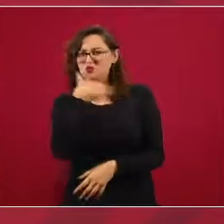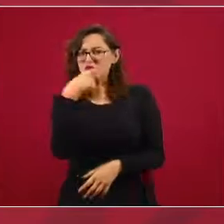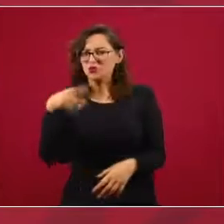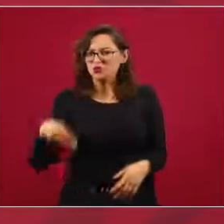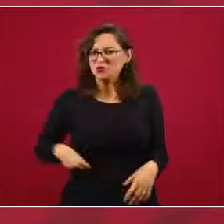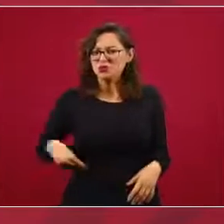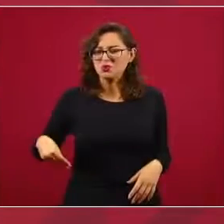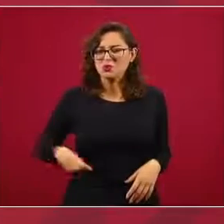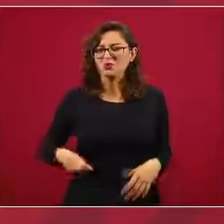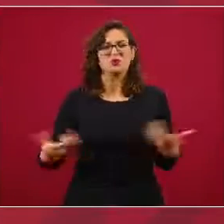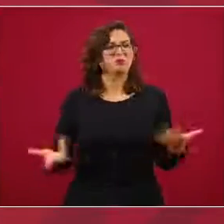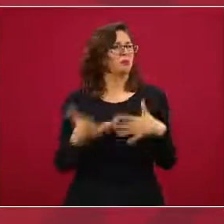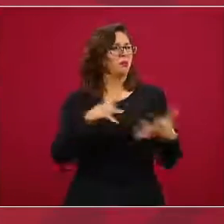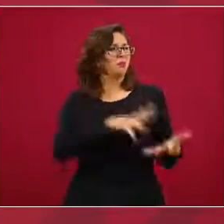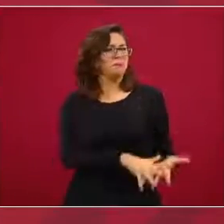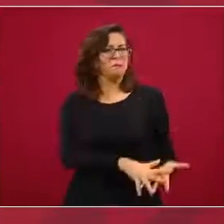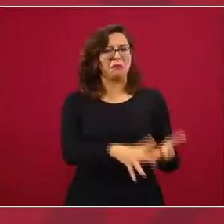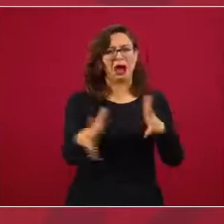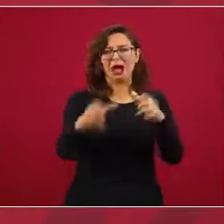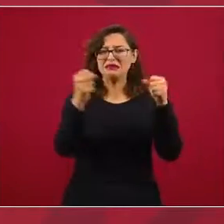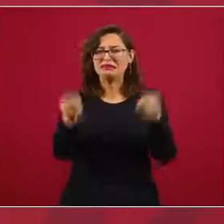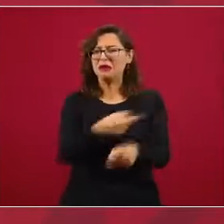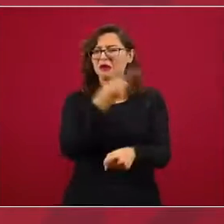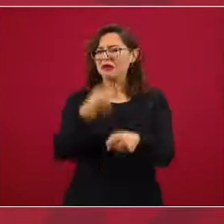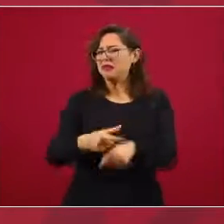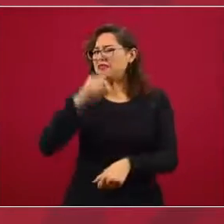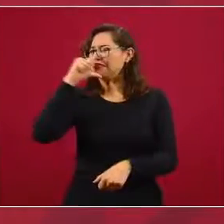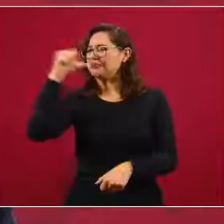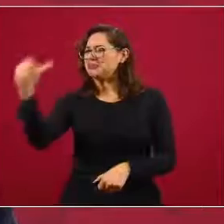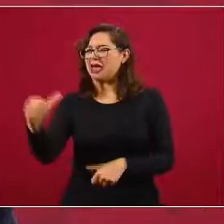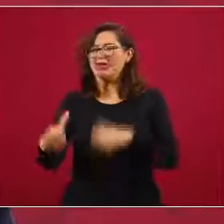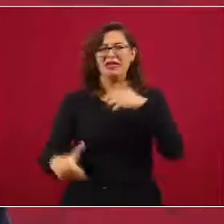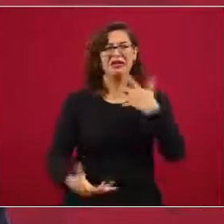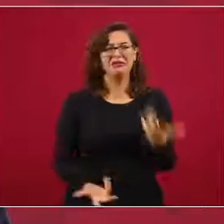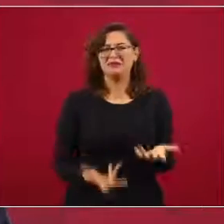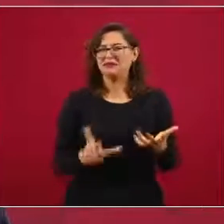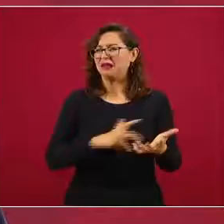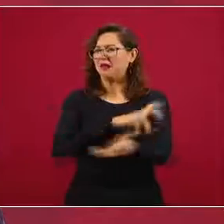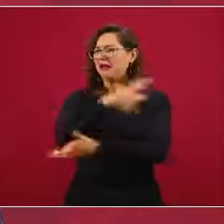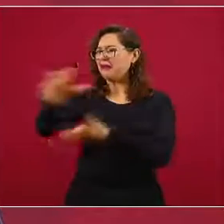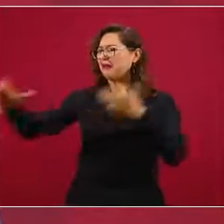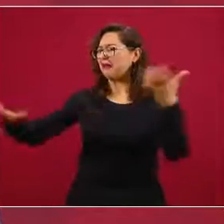desató la inseguridad, la violencia. Es una peste funesta.